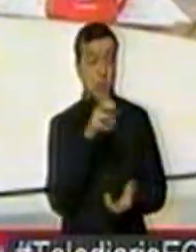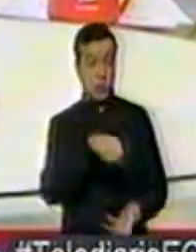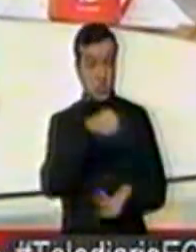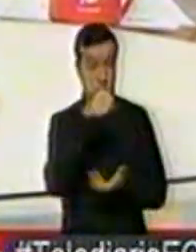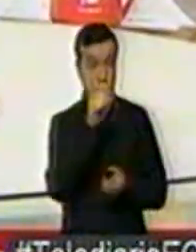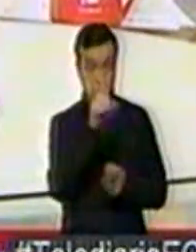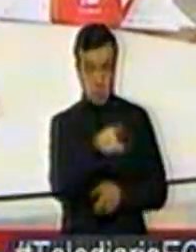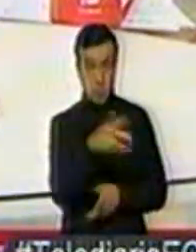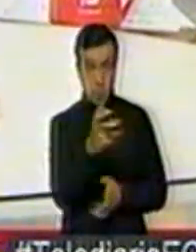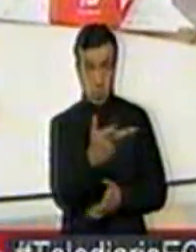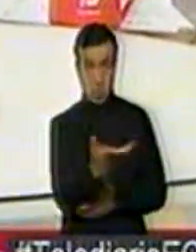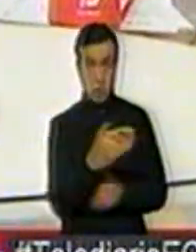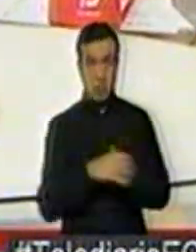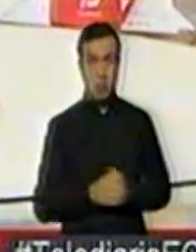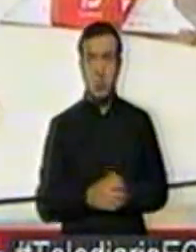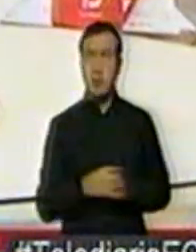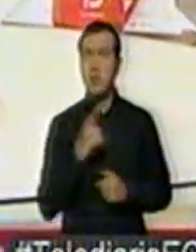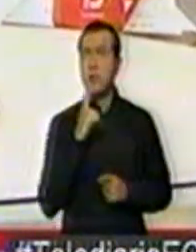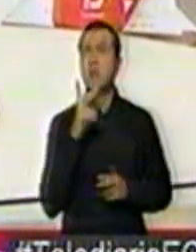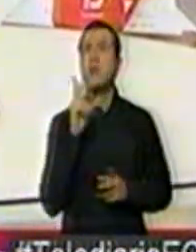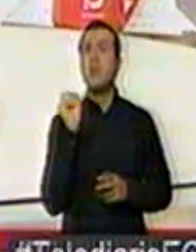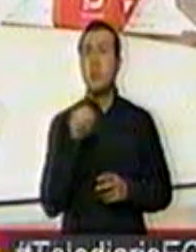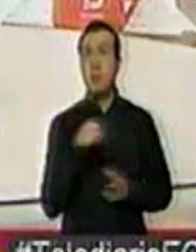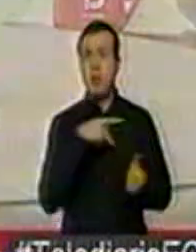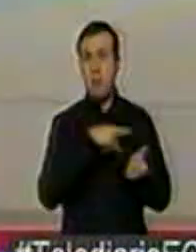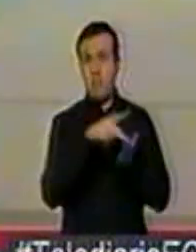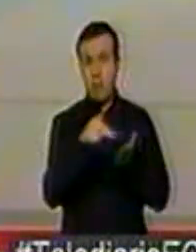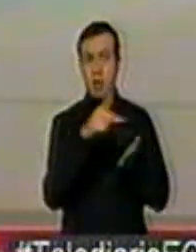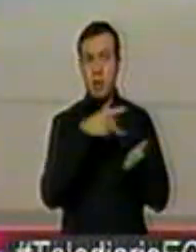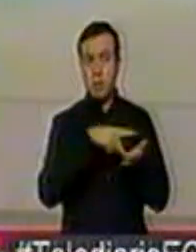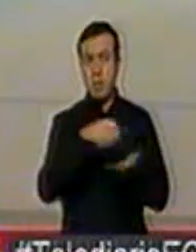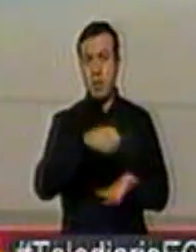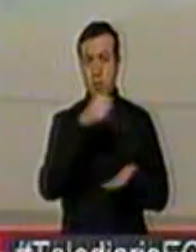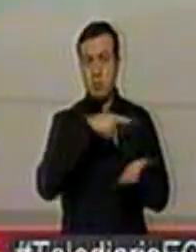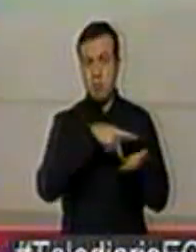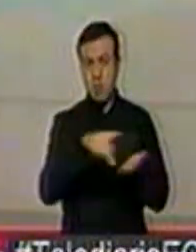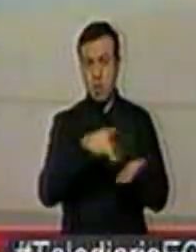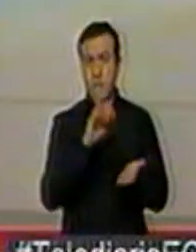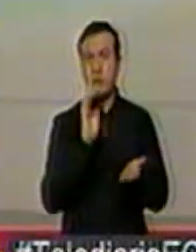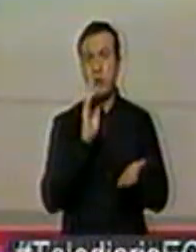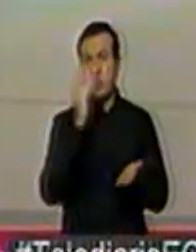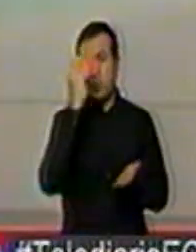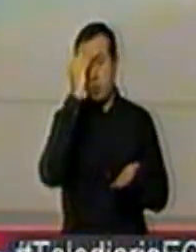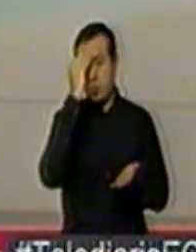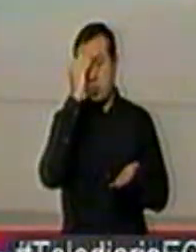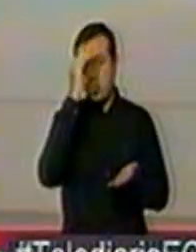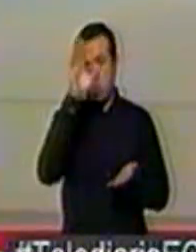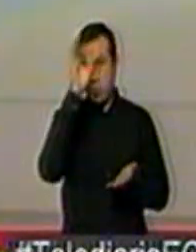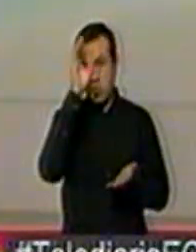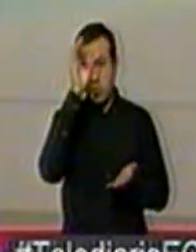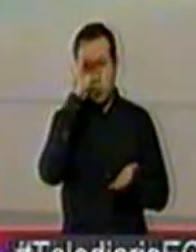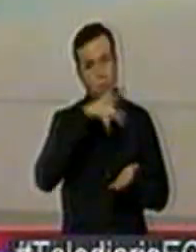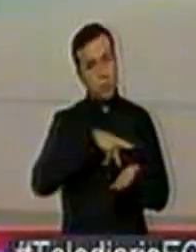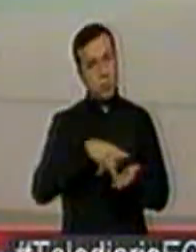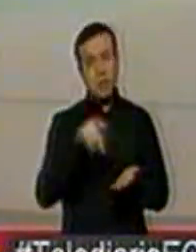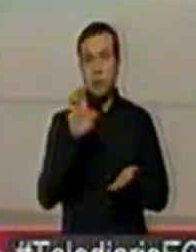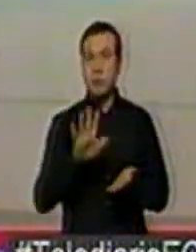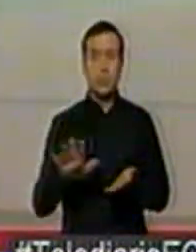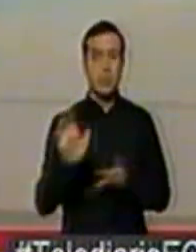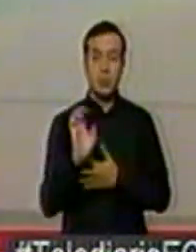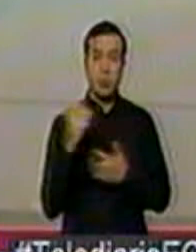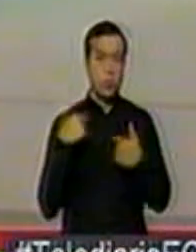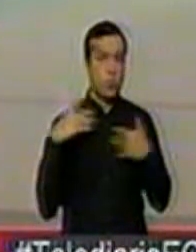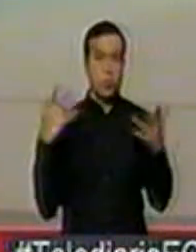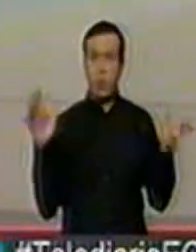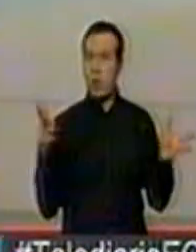funda y si usted quiere la funda tiene que pagar por la funda ese es parte de la educación de la cultura que en el ecuador no la